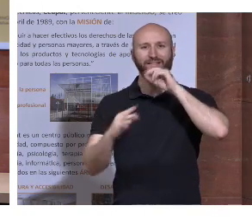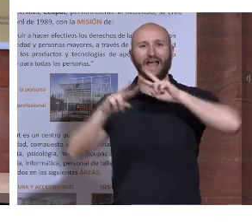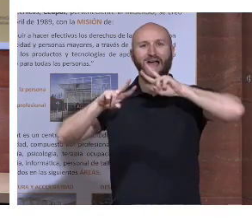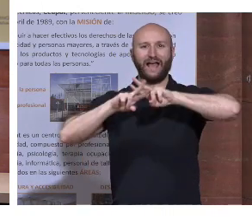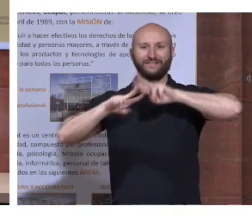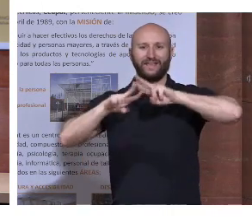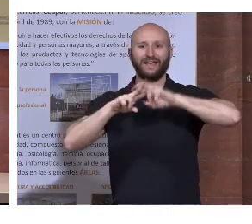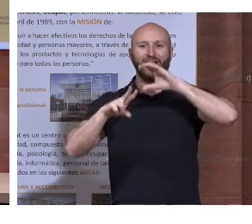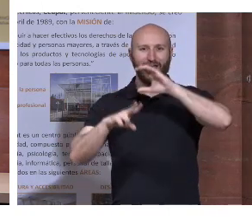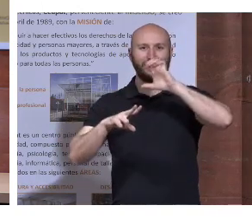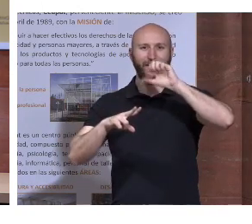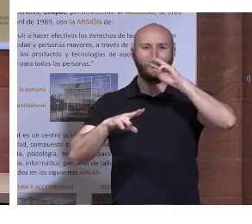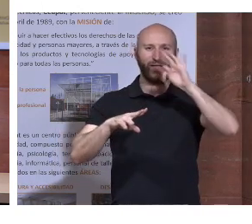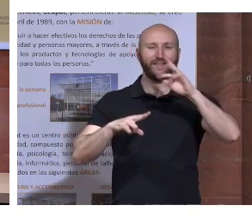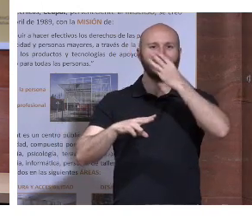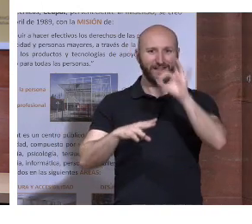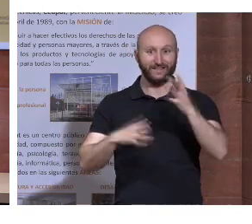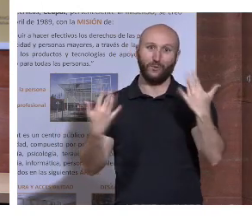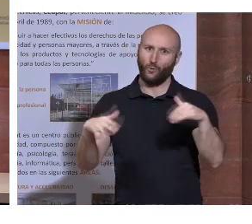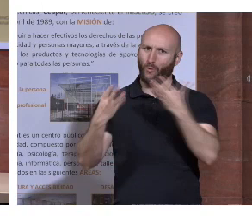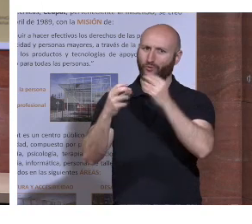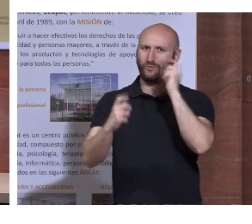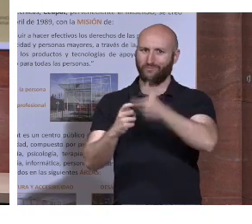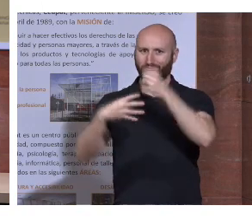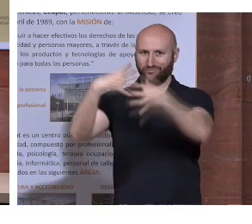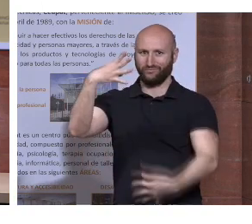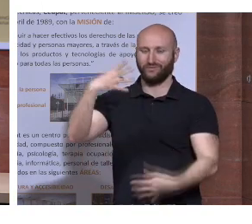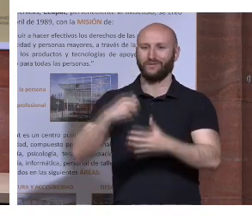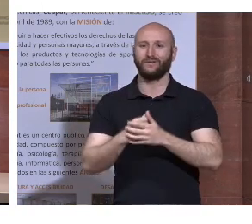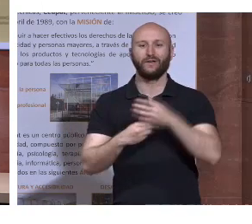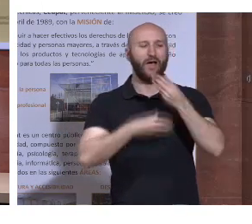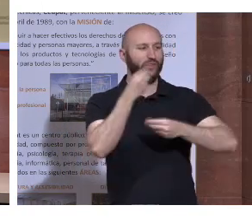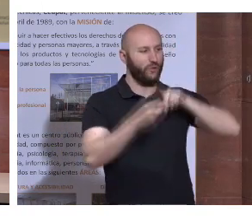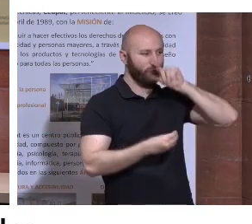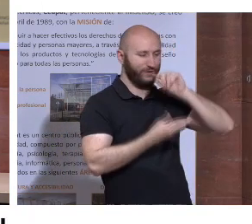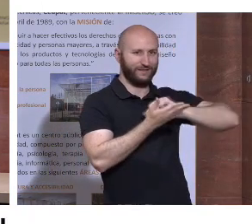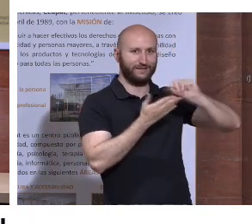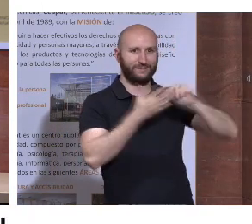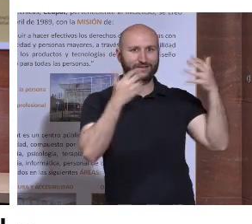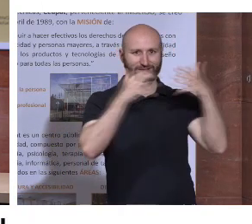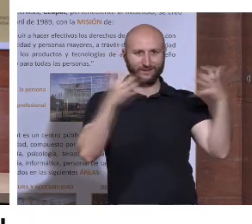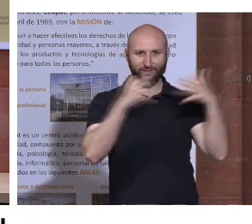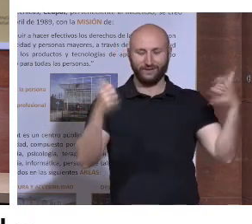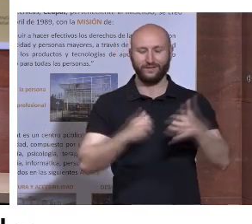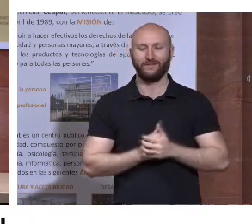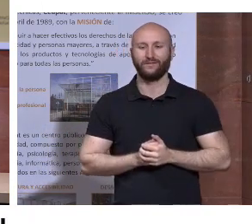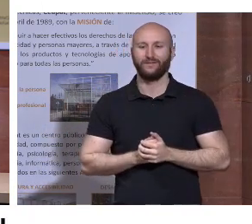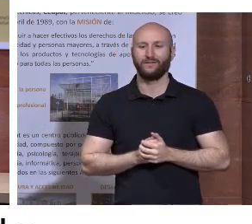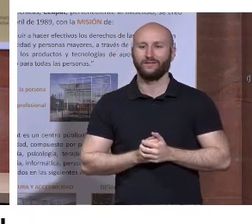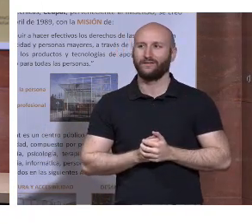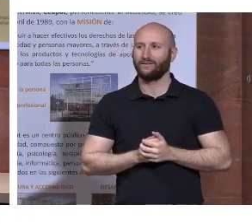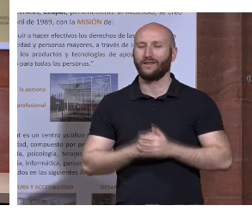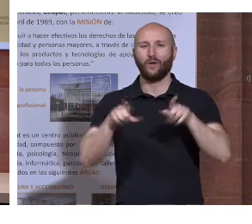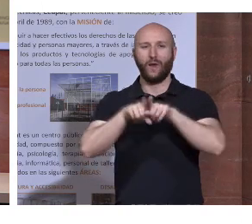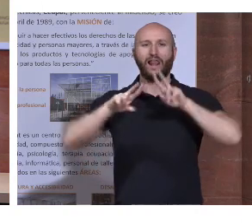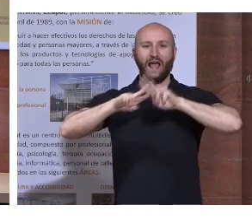cierto. Pues vas a utilizar aquí para escribir un tweet. A ver, ¿escribir un sí, tweet? Un tweet. ¿Cómo era el